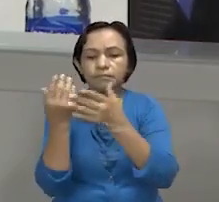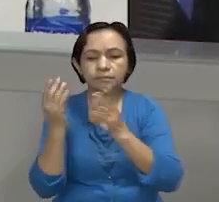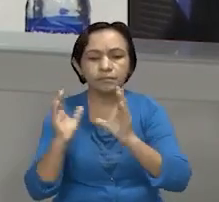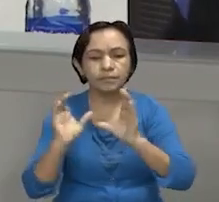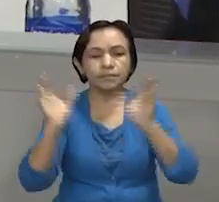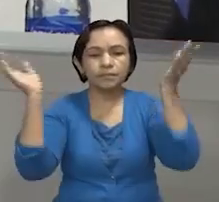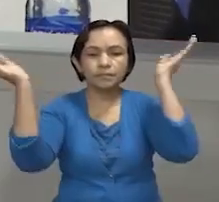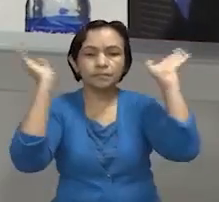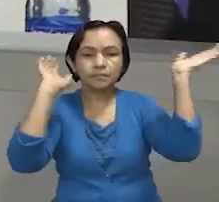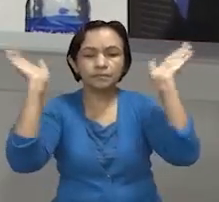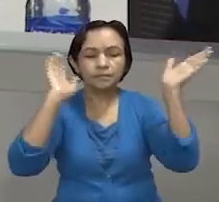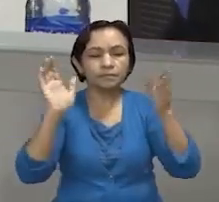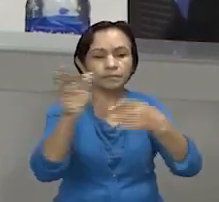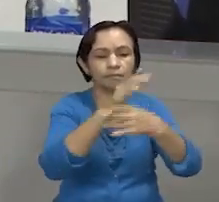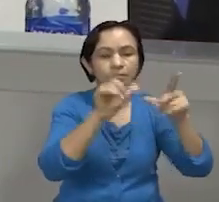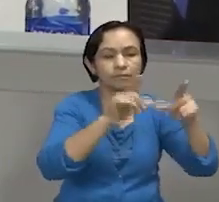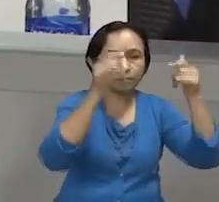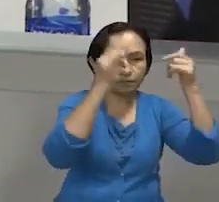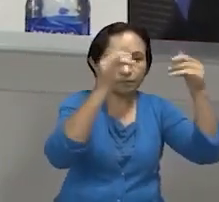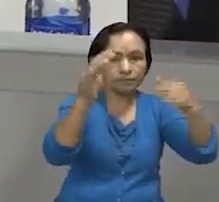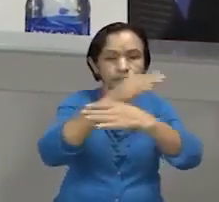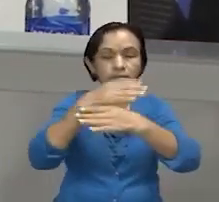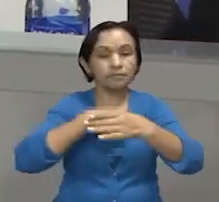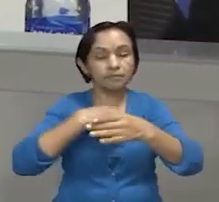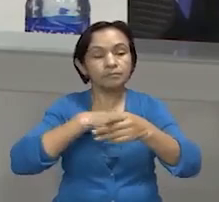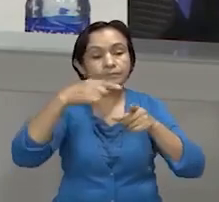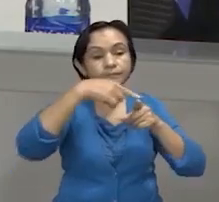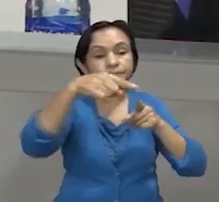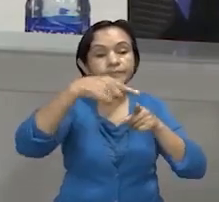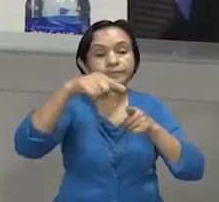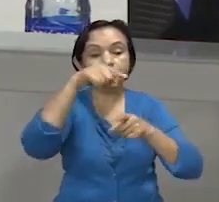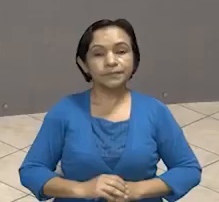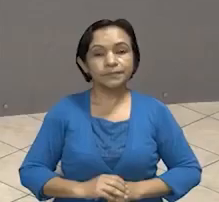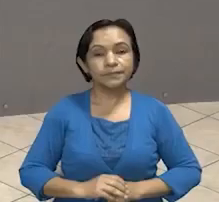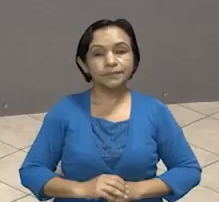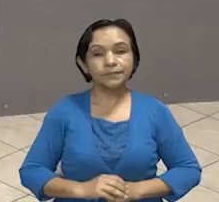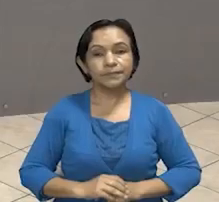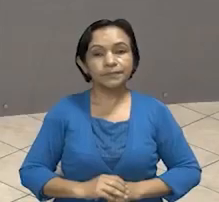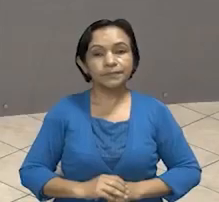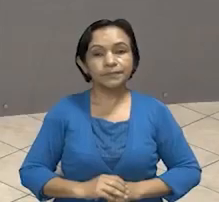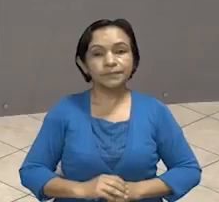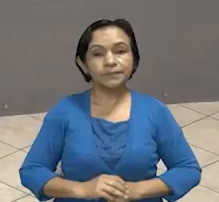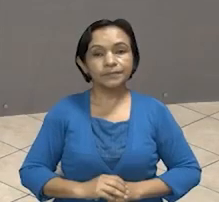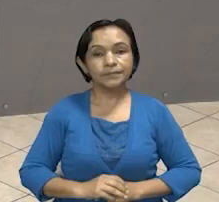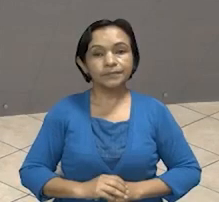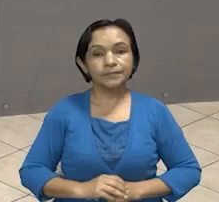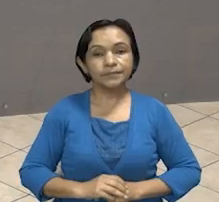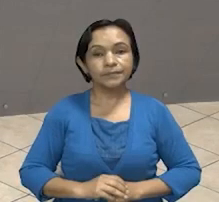urbanismo, mercado, mesones, ganado y las demás que expresamente son delegadas por ley. Noticias 12, Darlene Tellez.